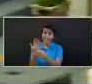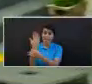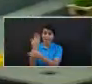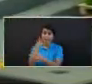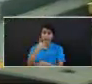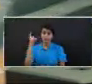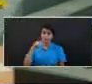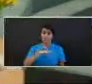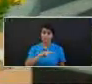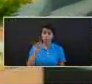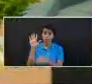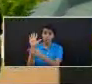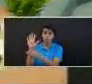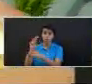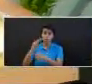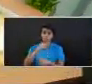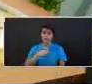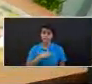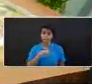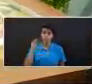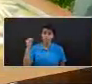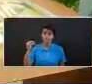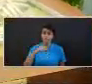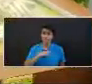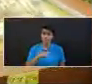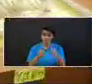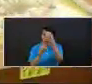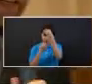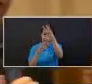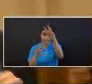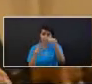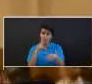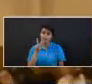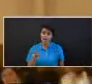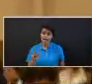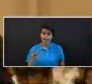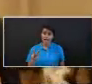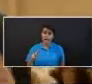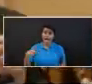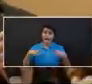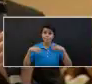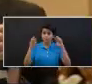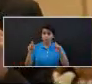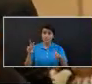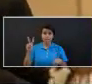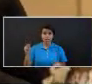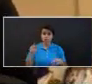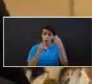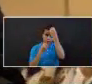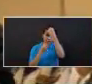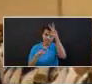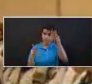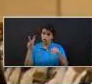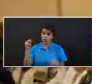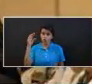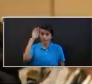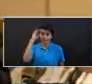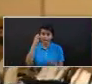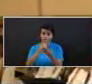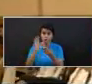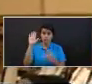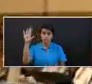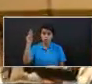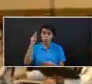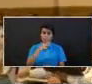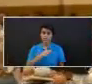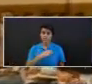están los cinco ministerios, que debemos de sujetarnos, ¿verdad? Hay gente que no se sujeta o no cree los cinco ministerios, por lo tanto